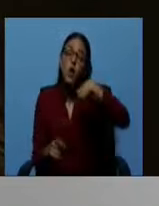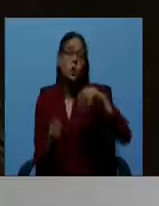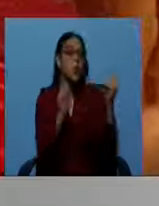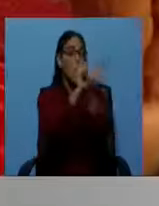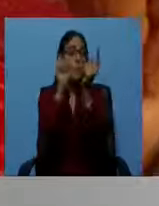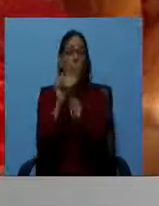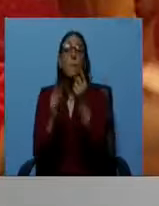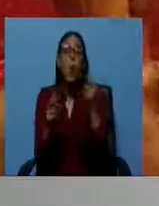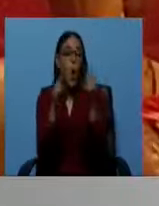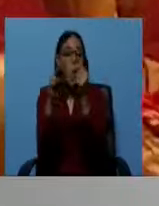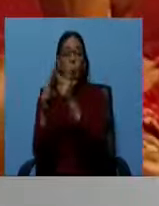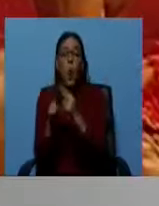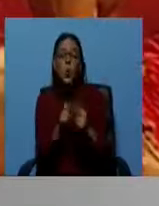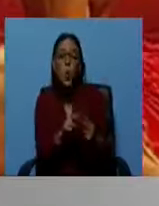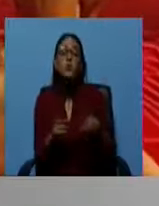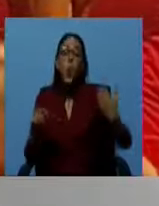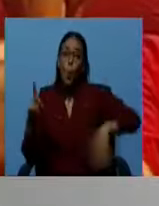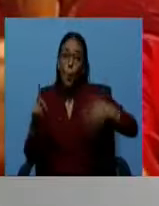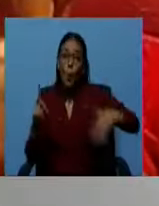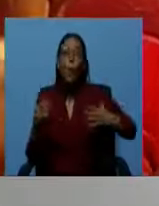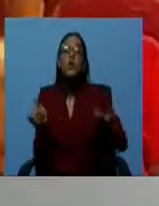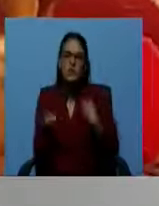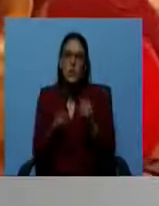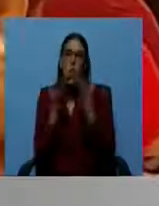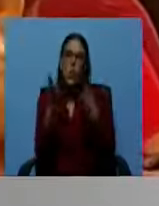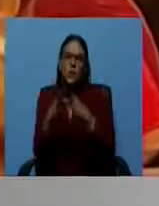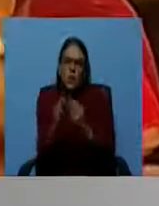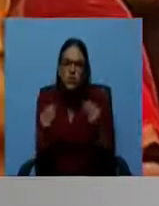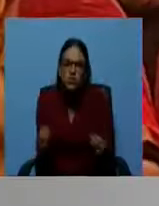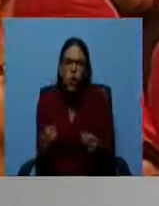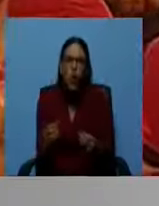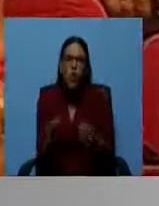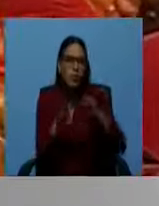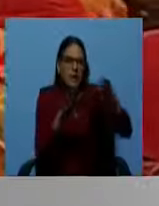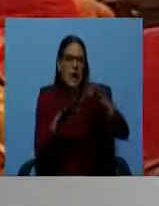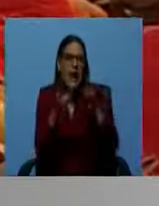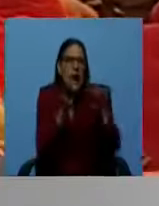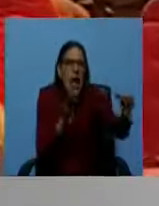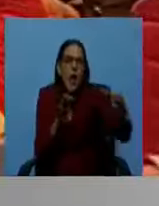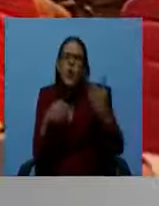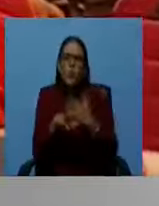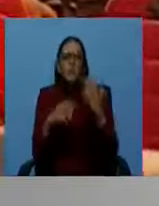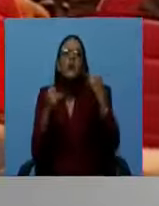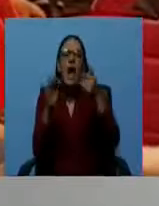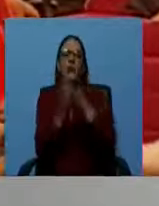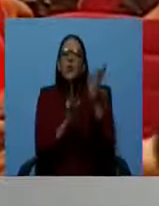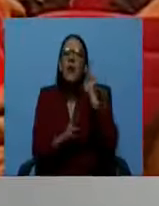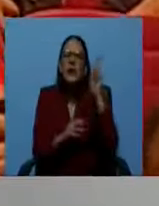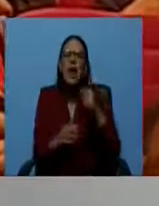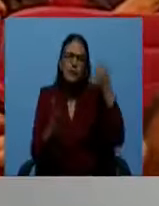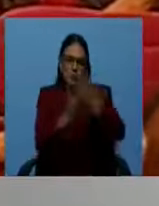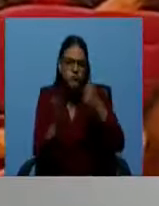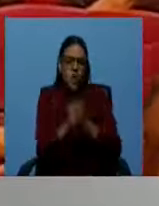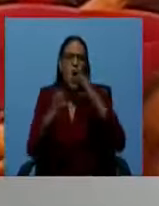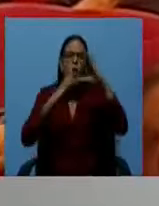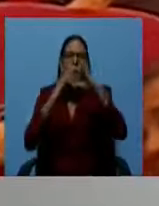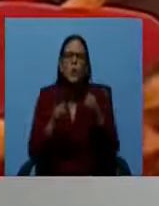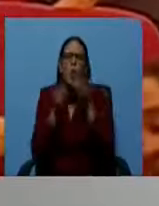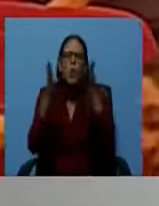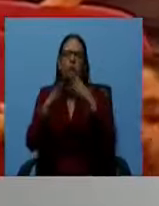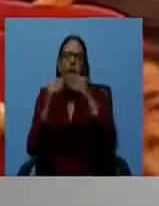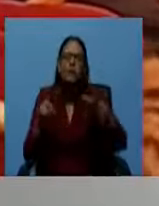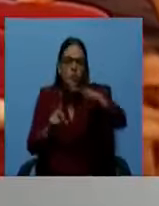encontrado, como les decía y como les venía comentando, en cualquier rincón lejano un medio alternativo comunitario dando la batalla. Y